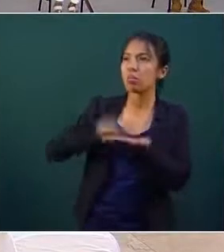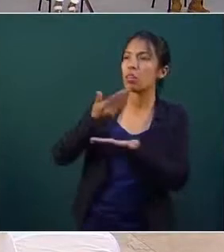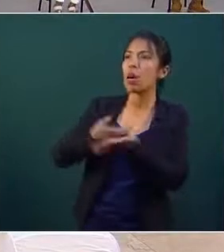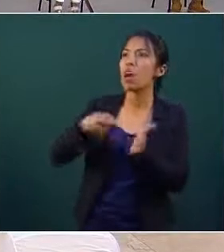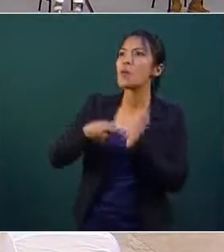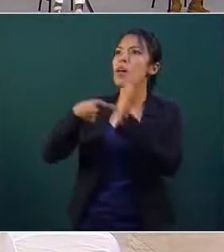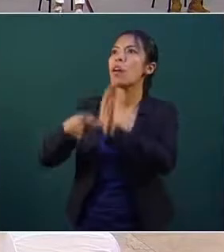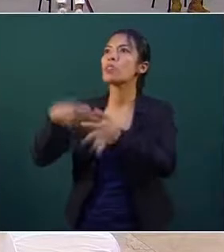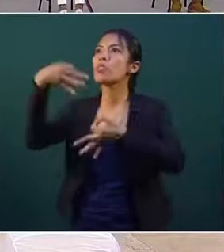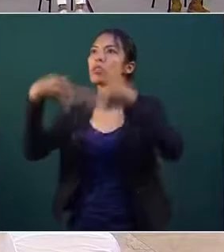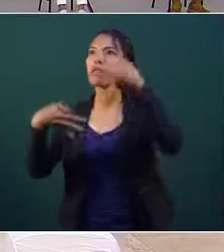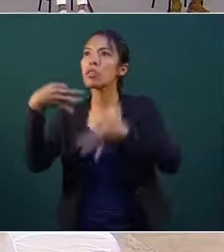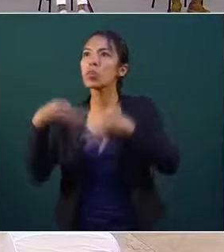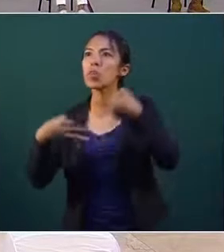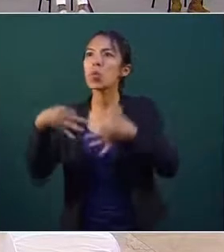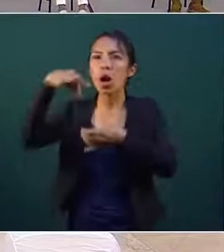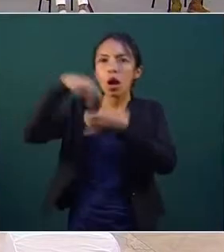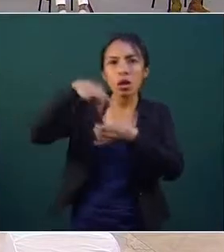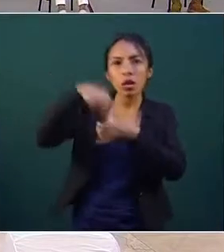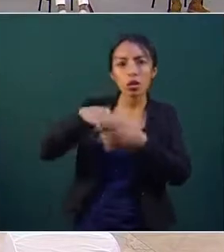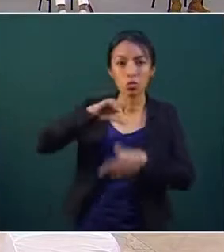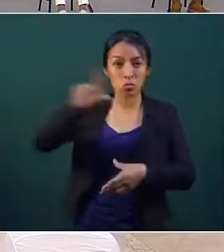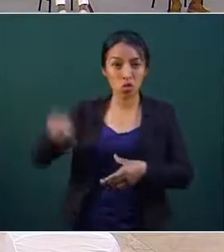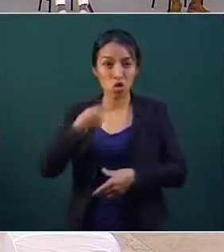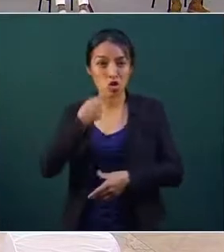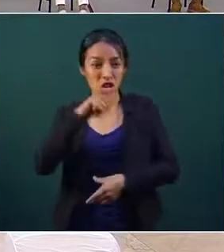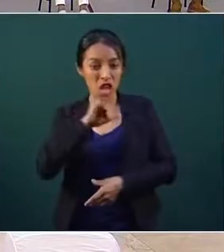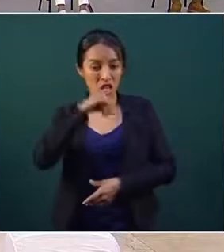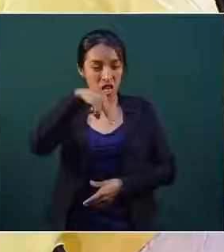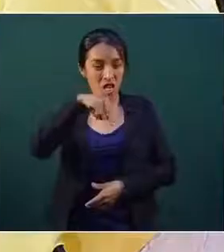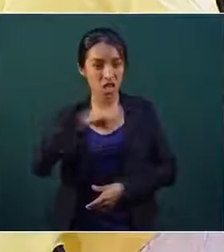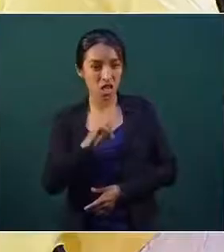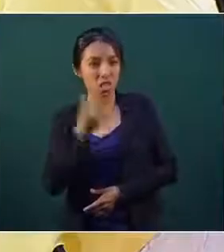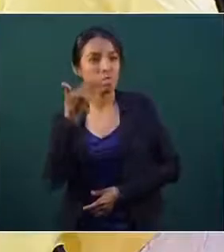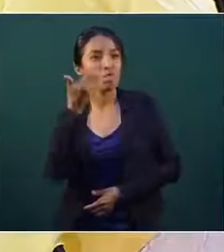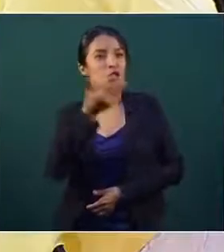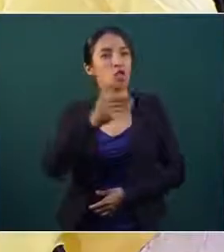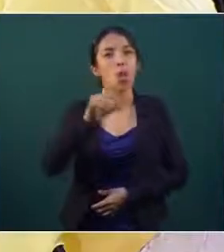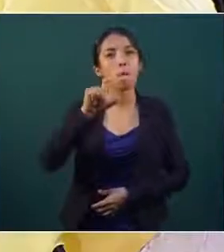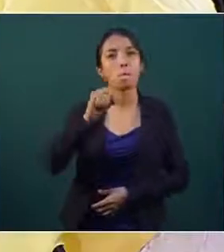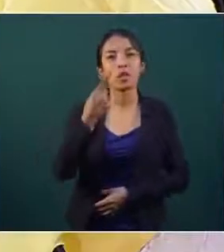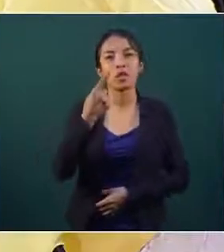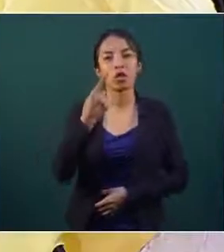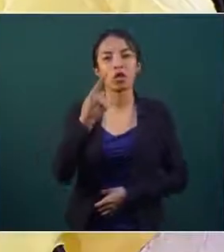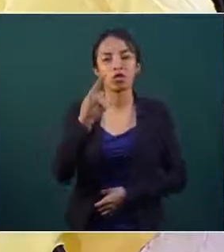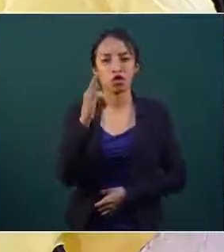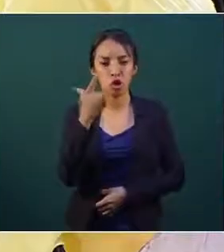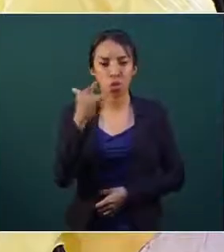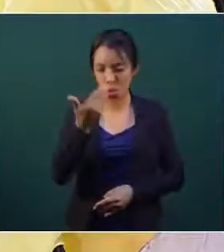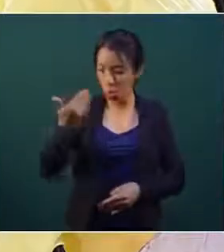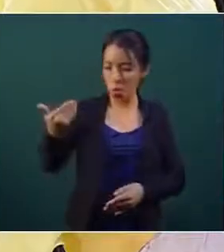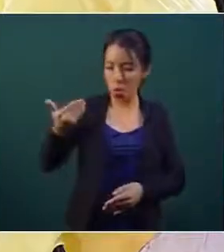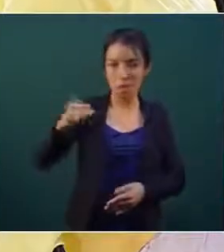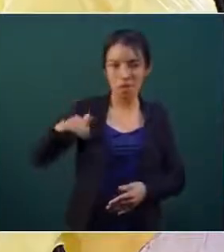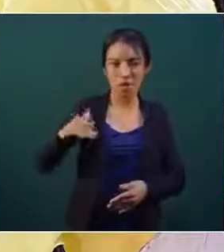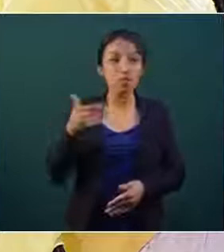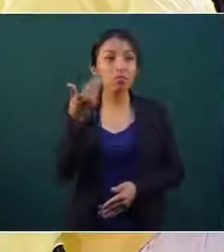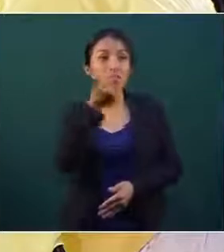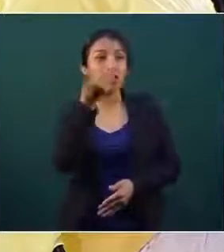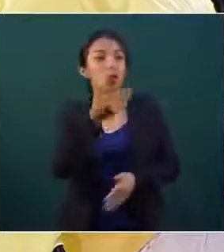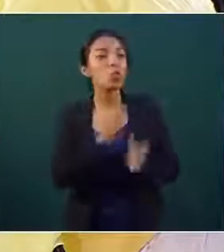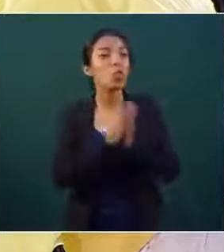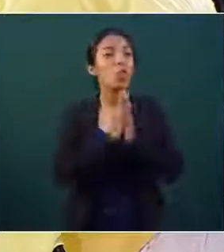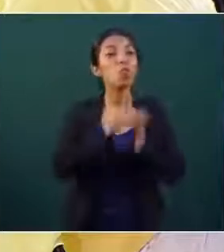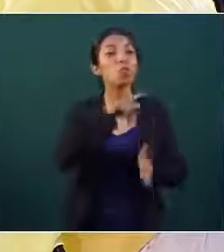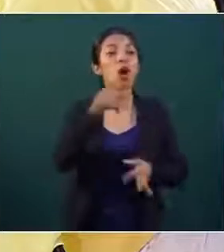Tribunal Electoral después de que la Comisión de Quejas del INE le pidió el pasado 21 de julio que suspendiera, que evitara hacer